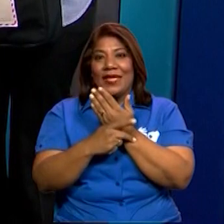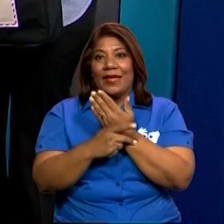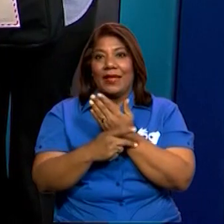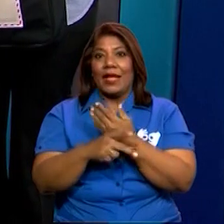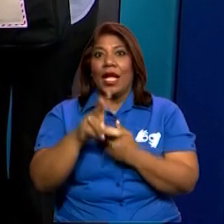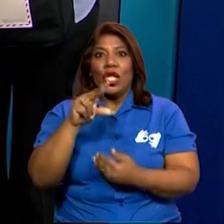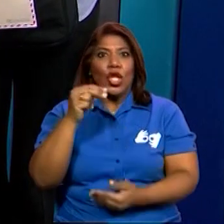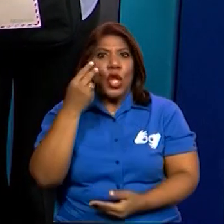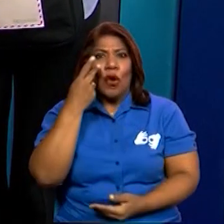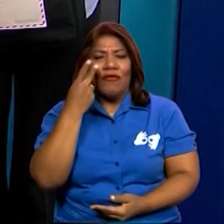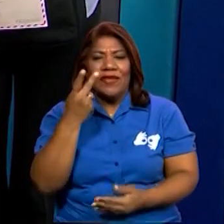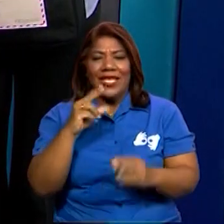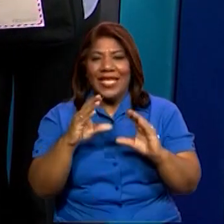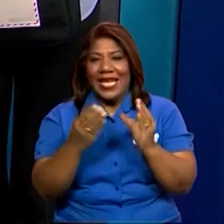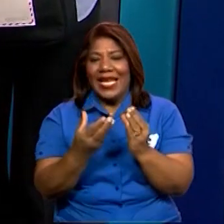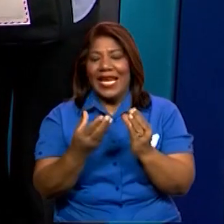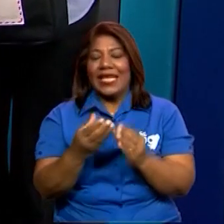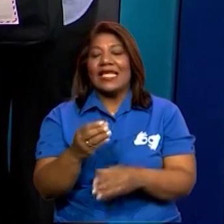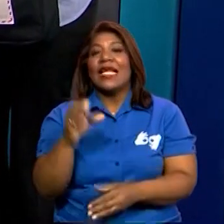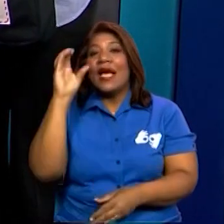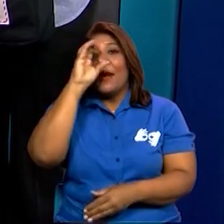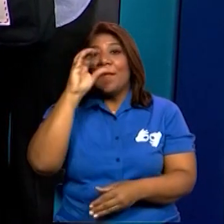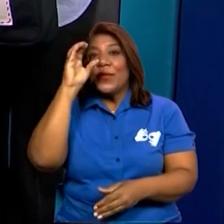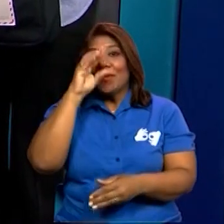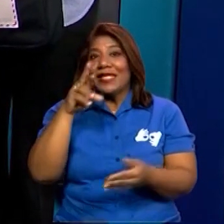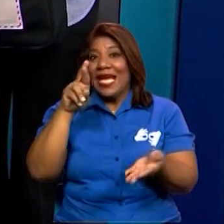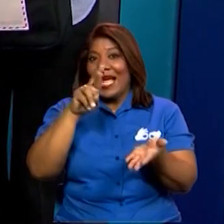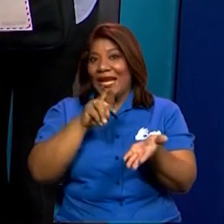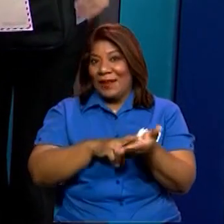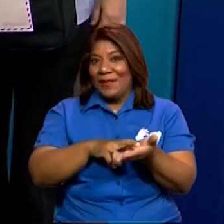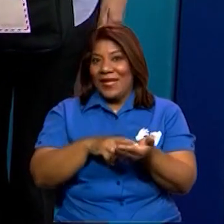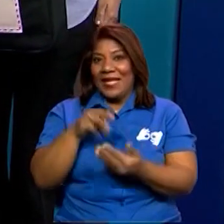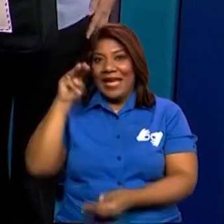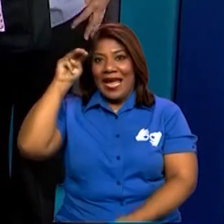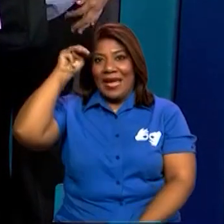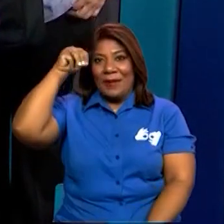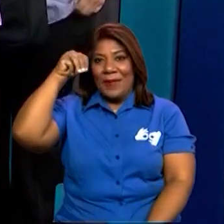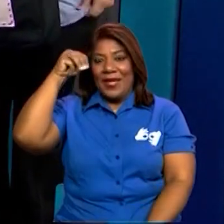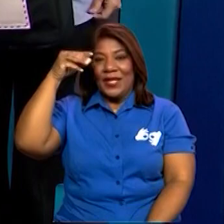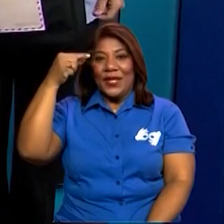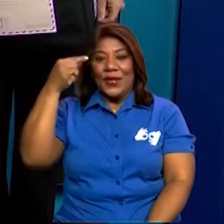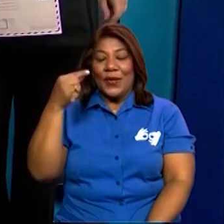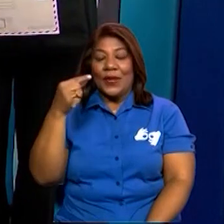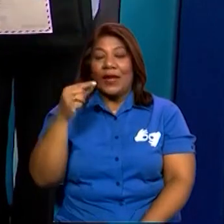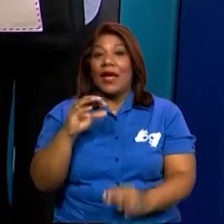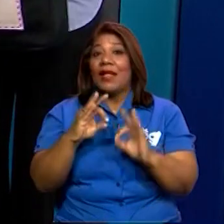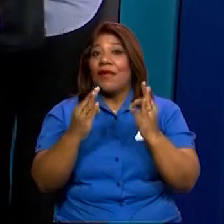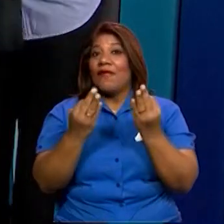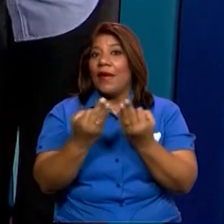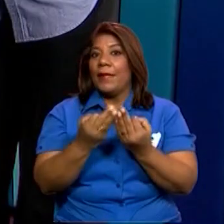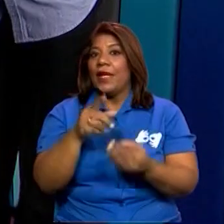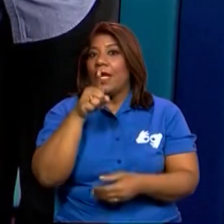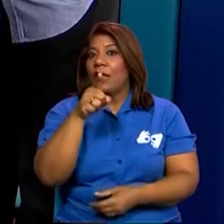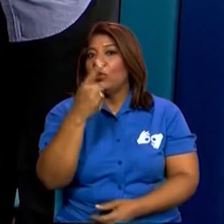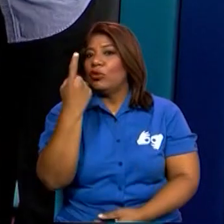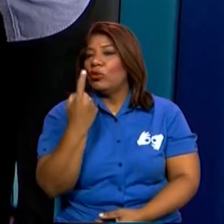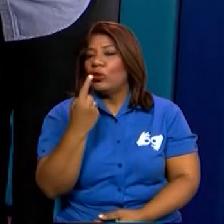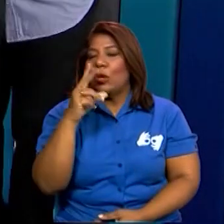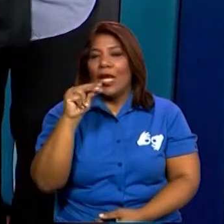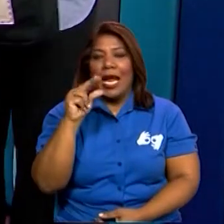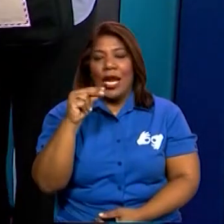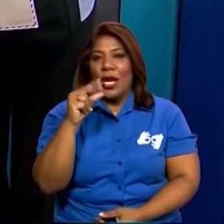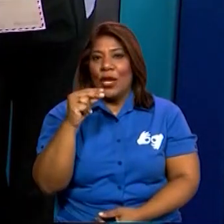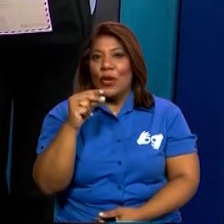quieres revivir esta clase, puedes verla por la aplicación de MedConGo. Querida familia, no es tan solo. Recuerde,